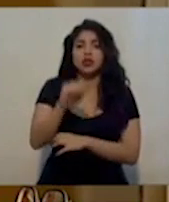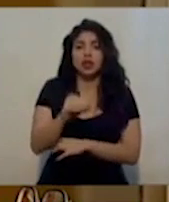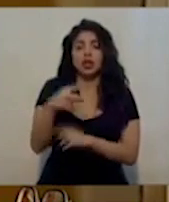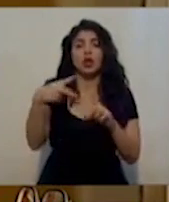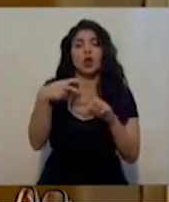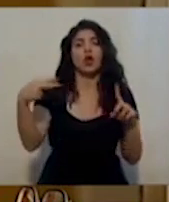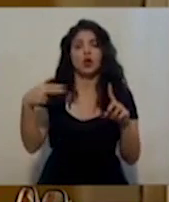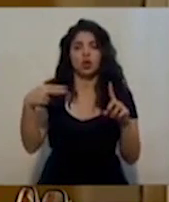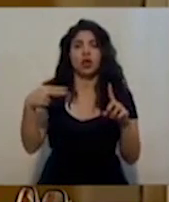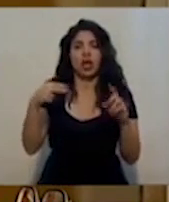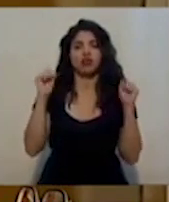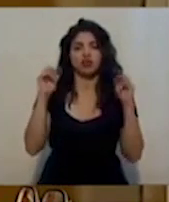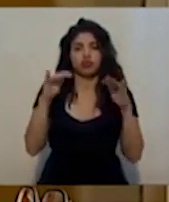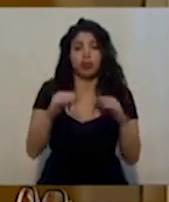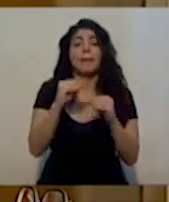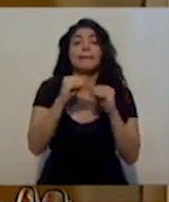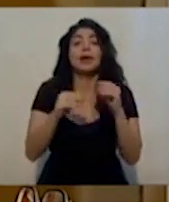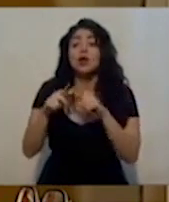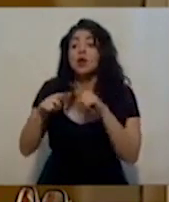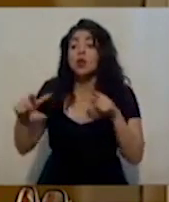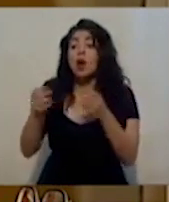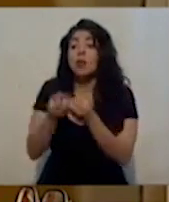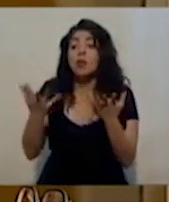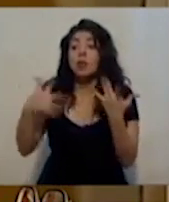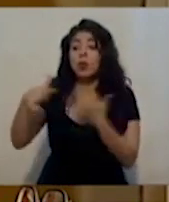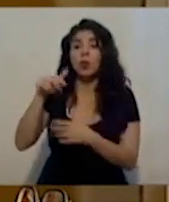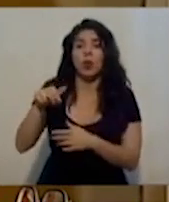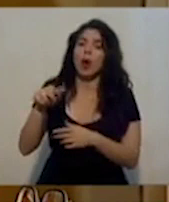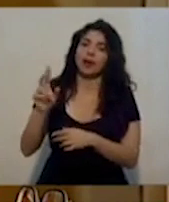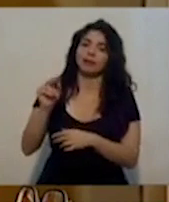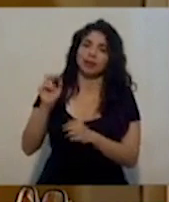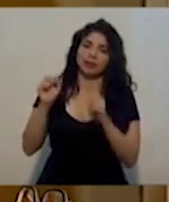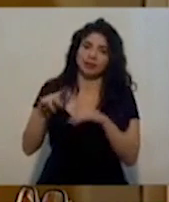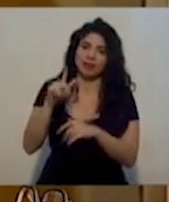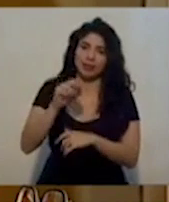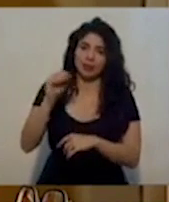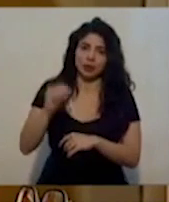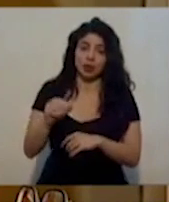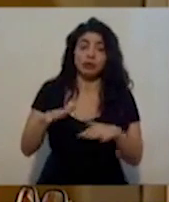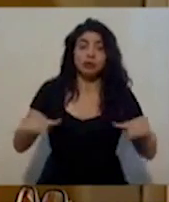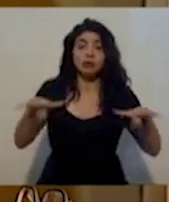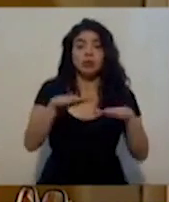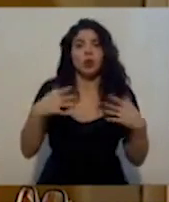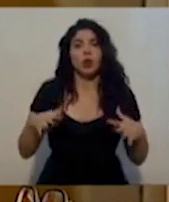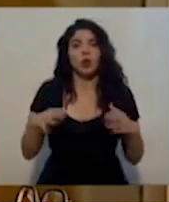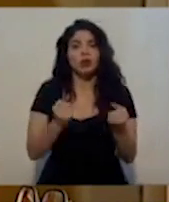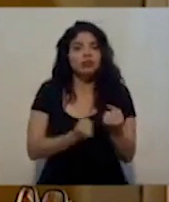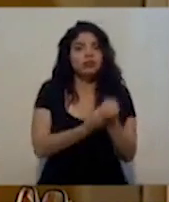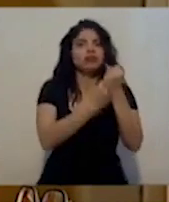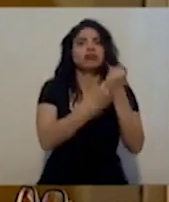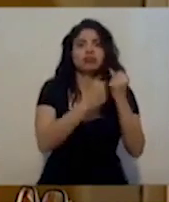hoteles en todo el país excepto por sus áreas comunes hasta ahora estas medidas han dado un respiro al sector